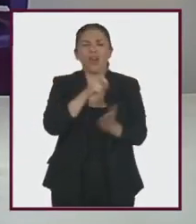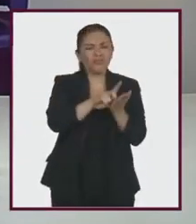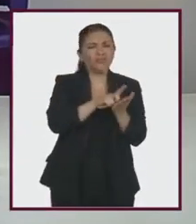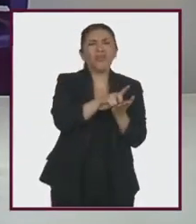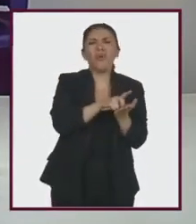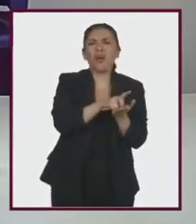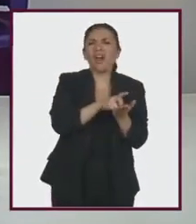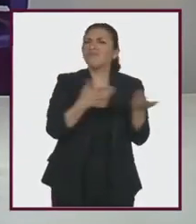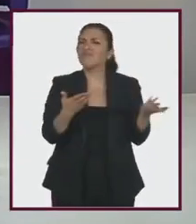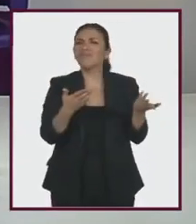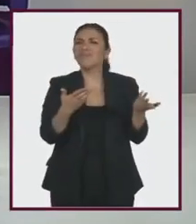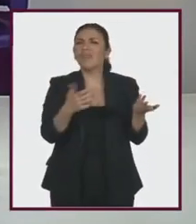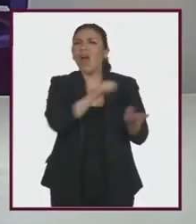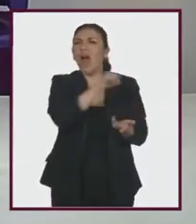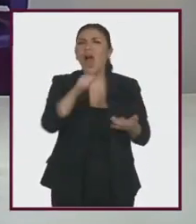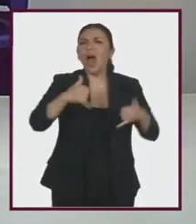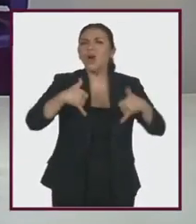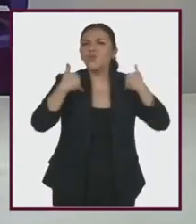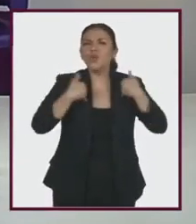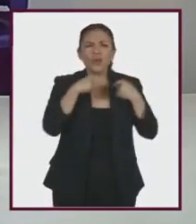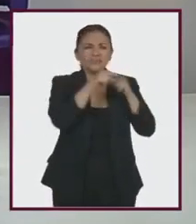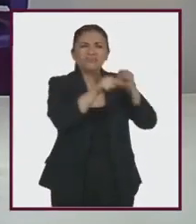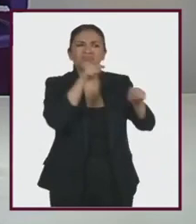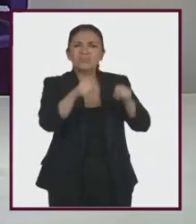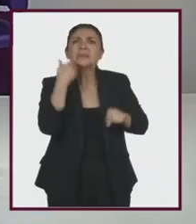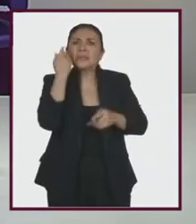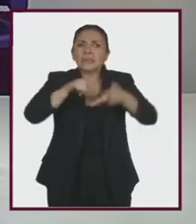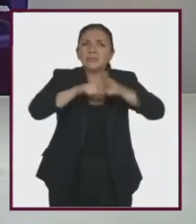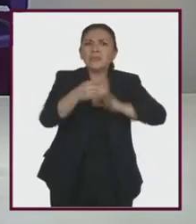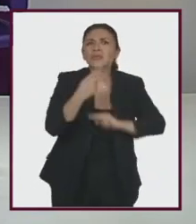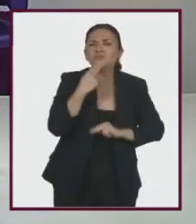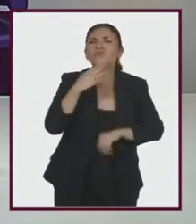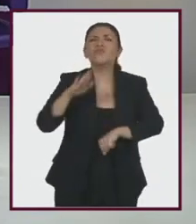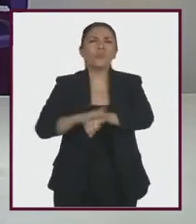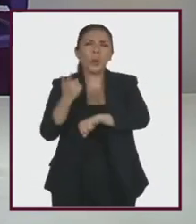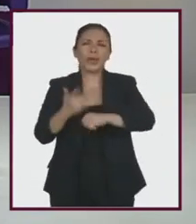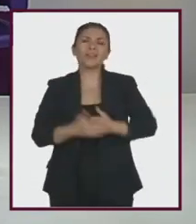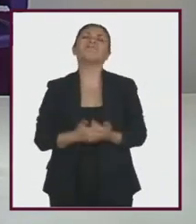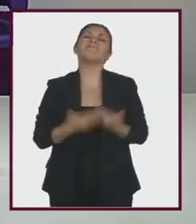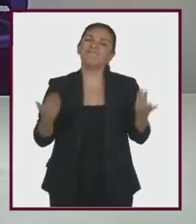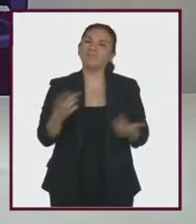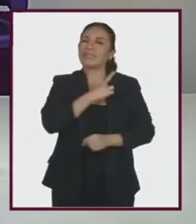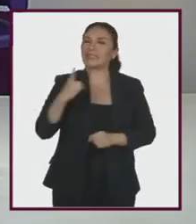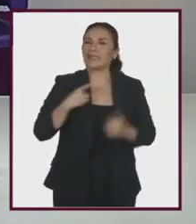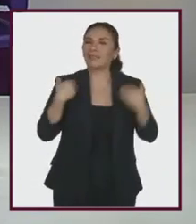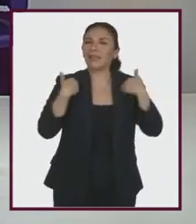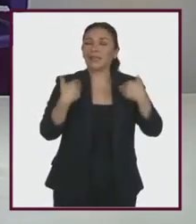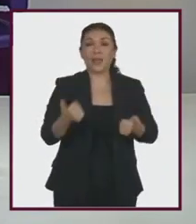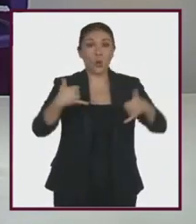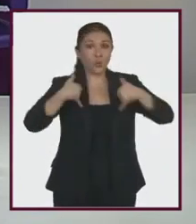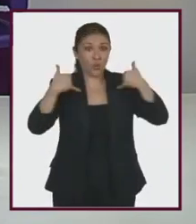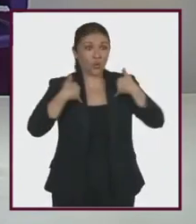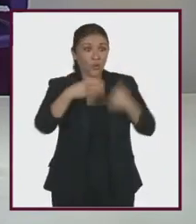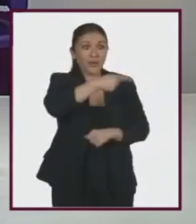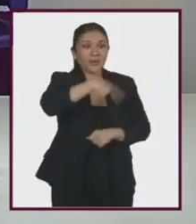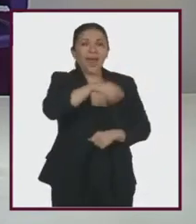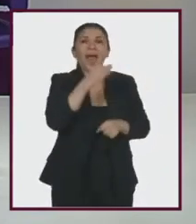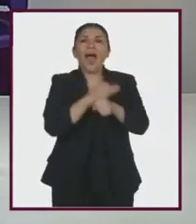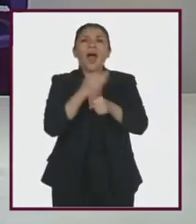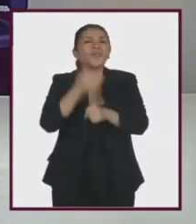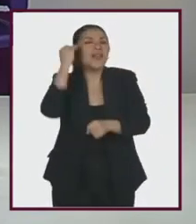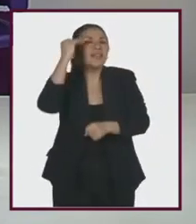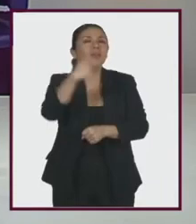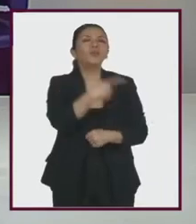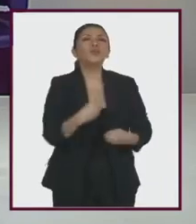qué consumen drogas las y los jóvenes? Bueno, también tenemos que reconocer que los jóvenes están en un periodo